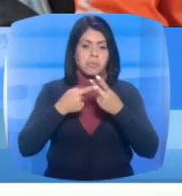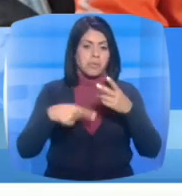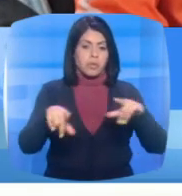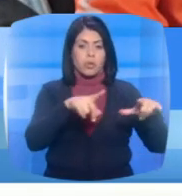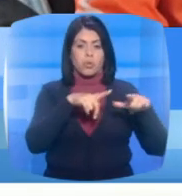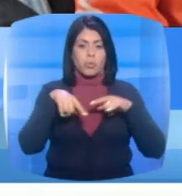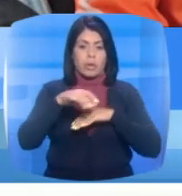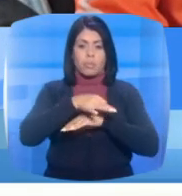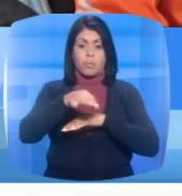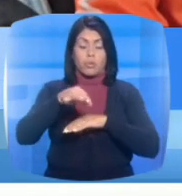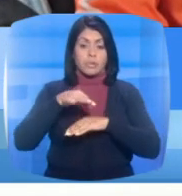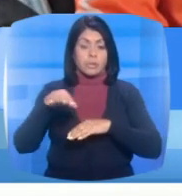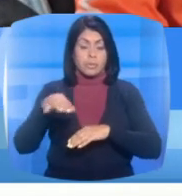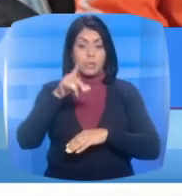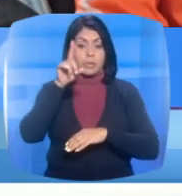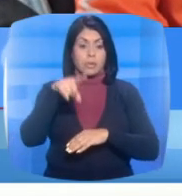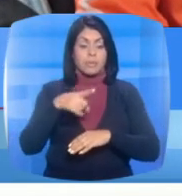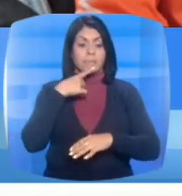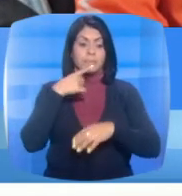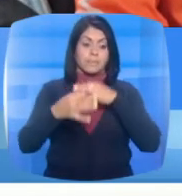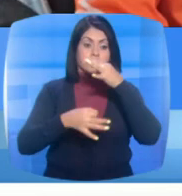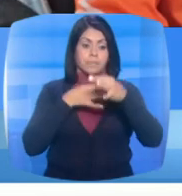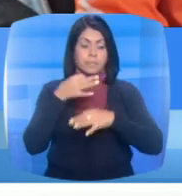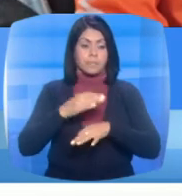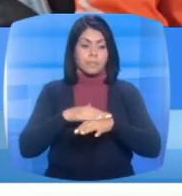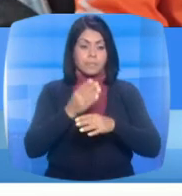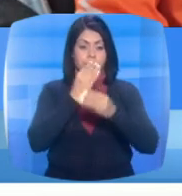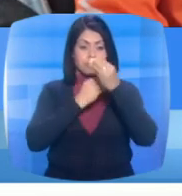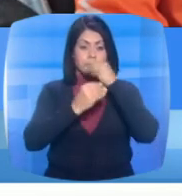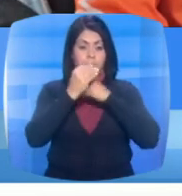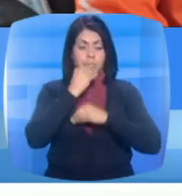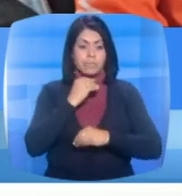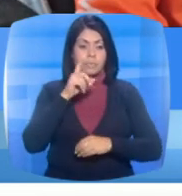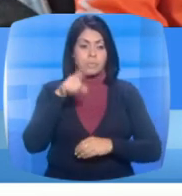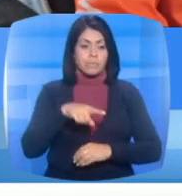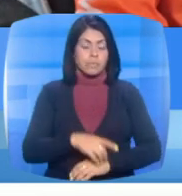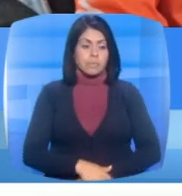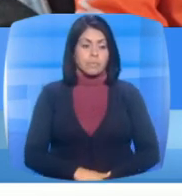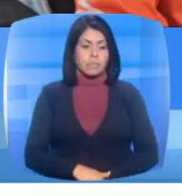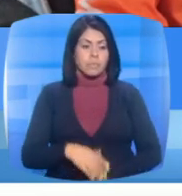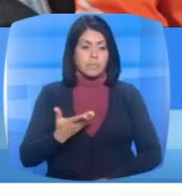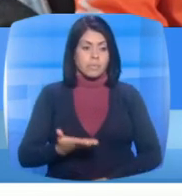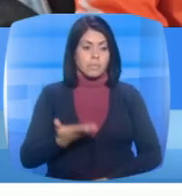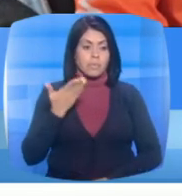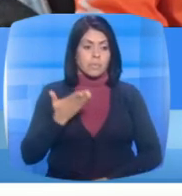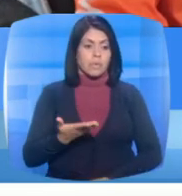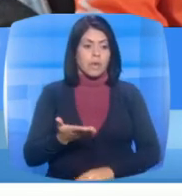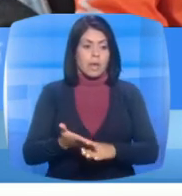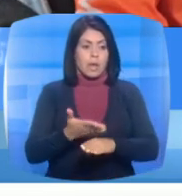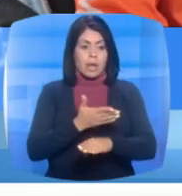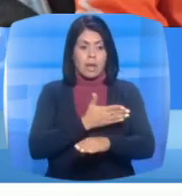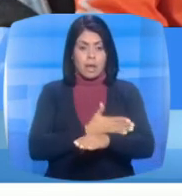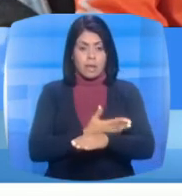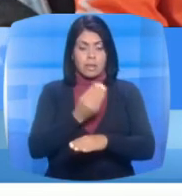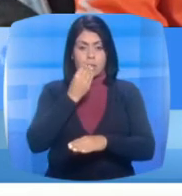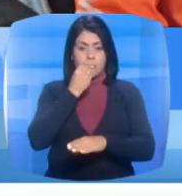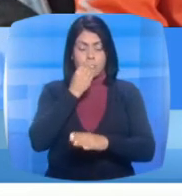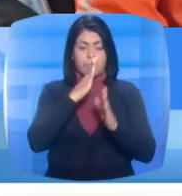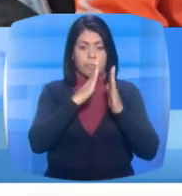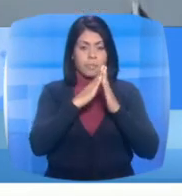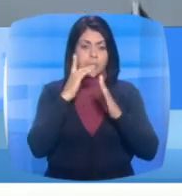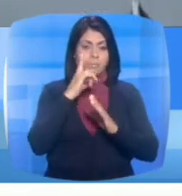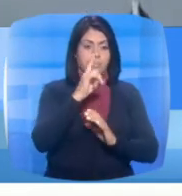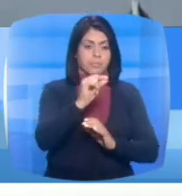diferentes municipios del estado. Asimismo, la alimentación, de igual manera, es fundamental antes de salir de sus